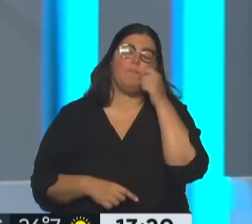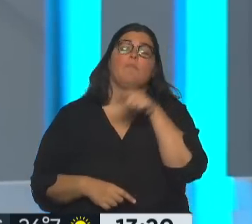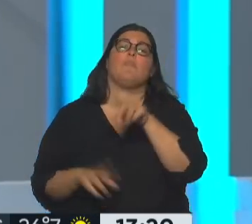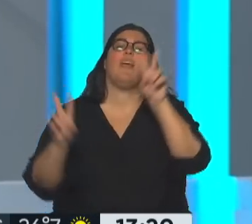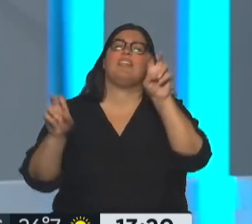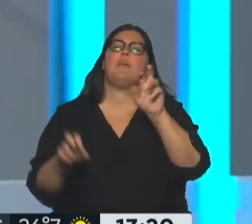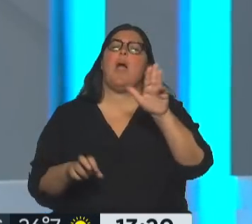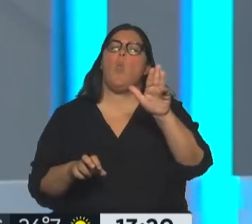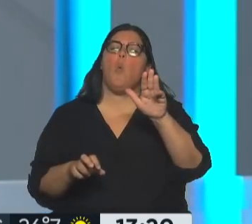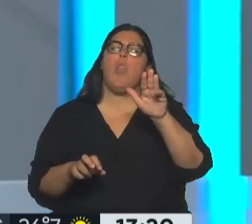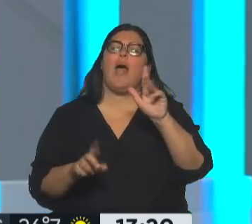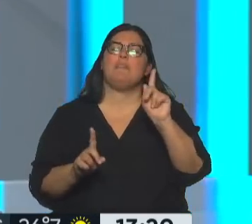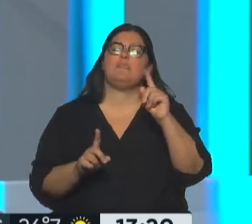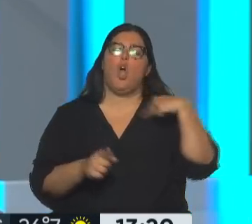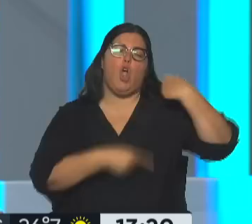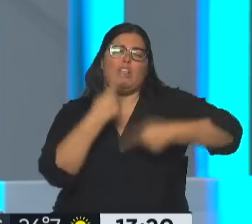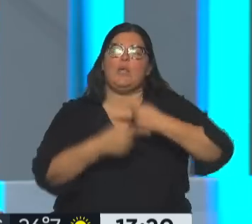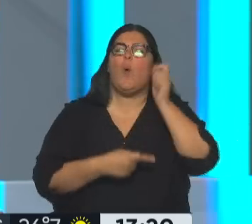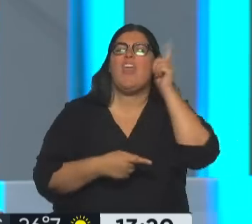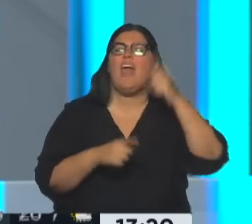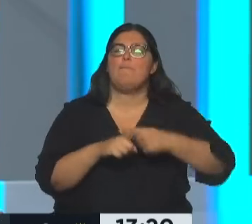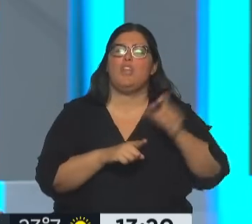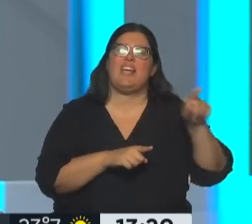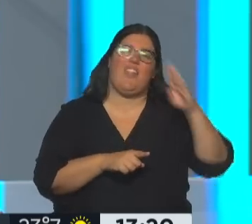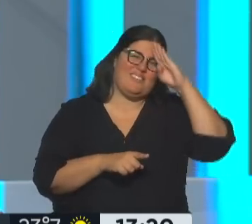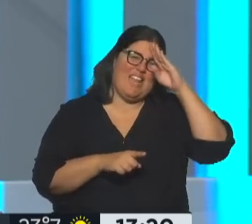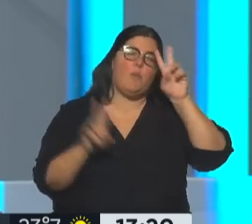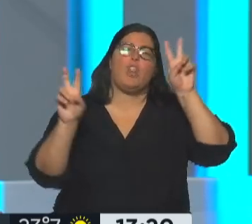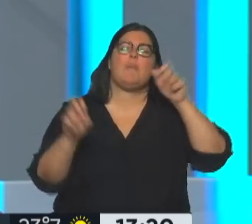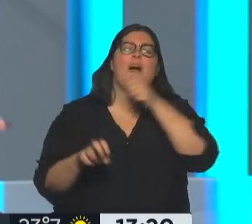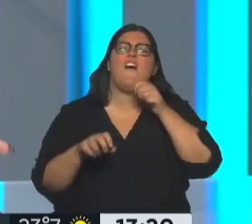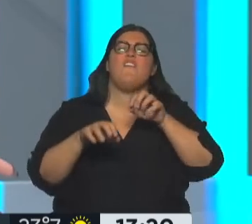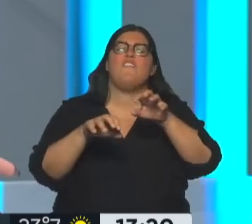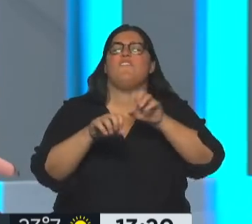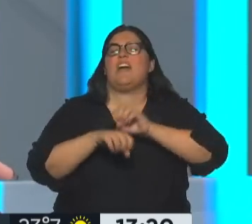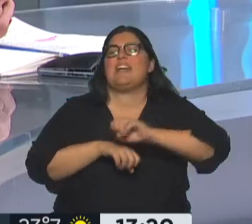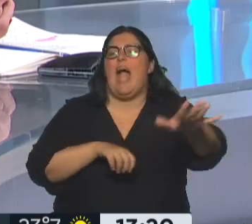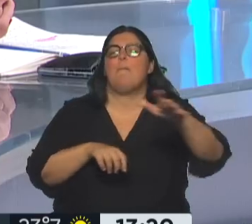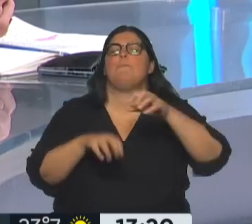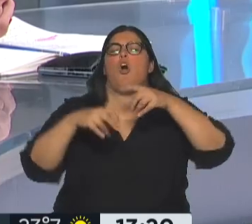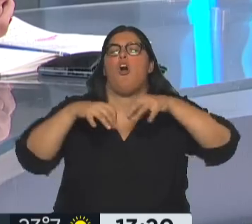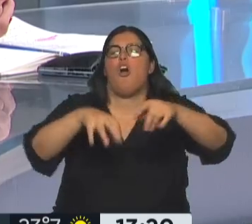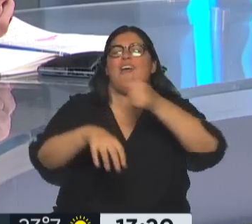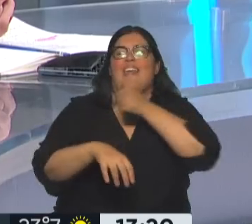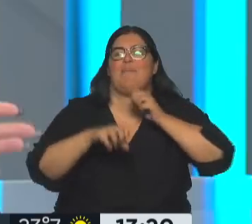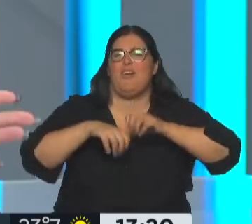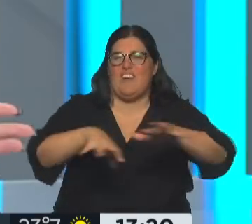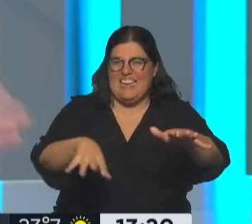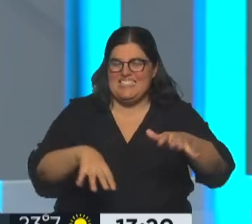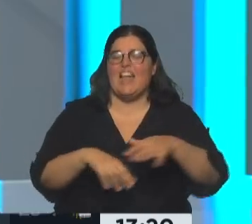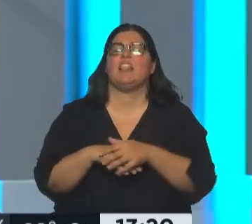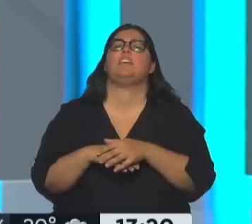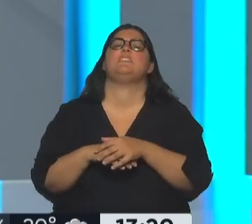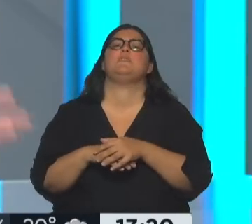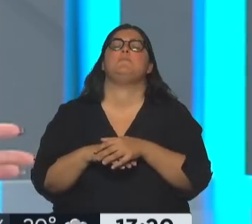la política de Bolsonaro y bueno, que se asocia mucho al tema de los fertilizantes rusos, pero me parece más interesante incluso el discurso con respecto a China,